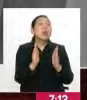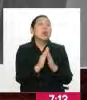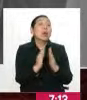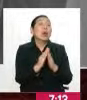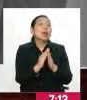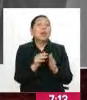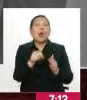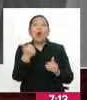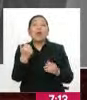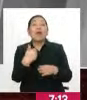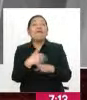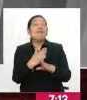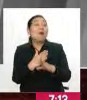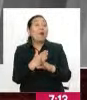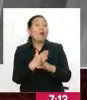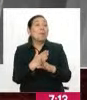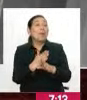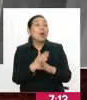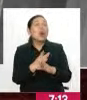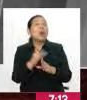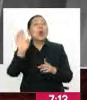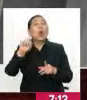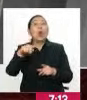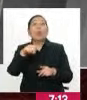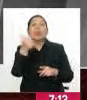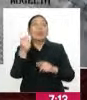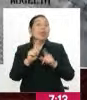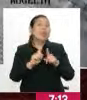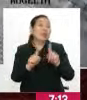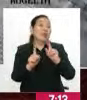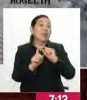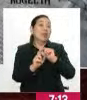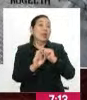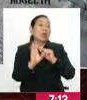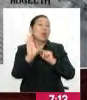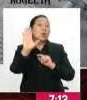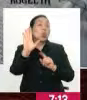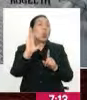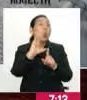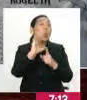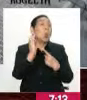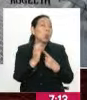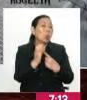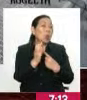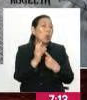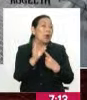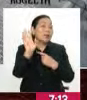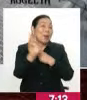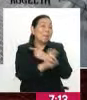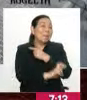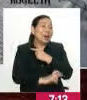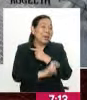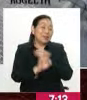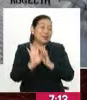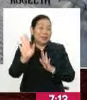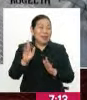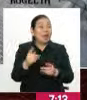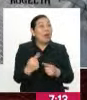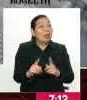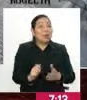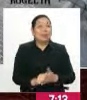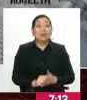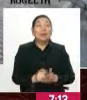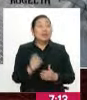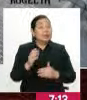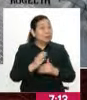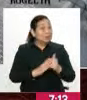construyen de otra manera, hay otra cultura de prevención que es normal allí, ¿no? Y claro, la población también reacciona de otra manera. Ahora, ahí